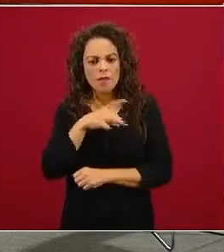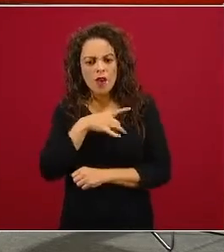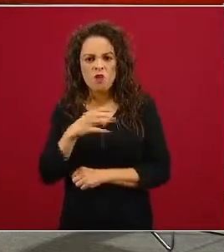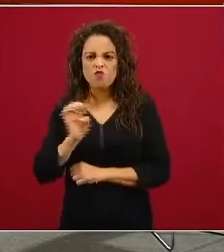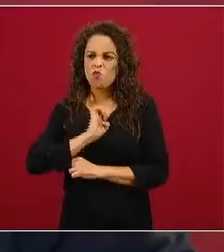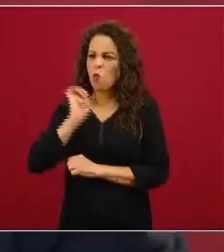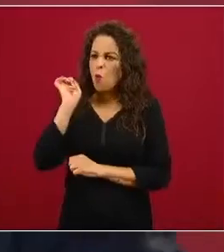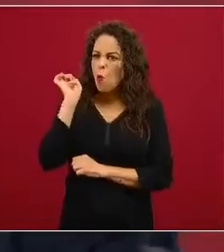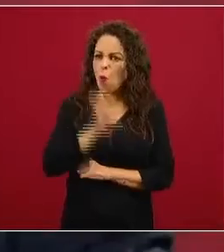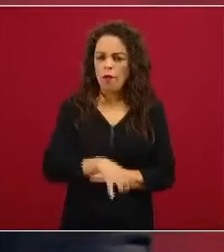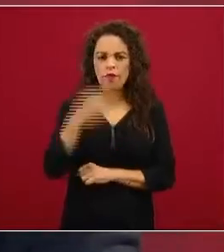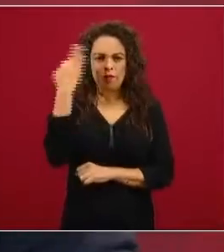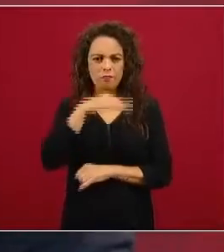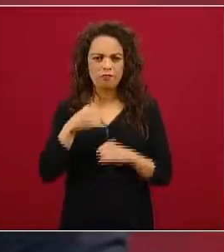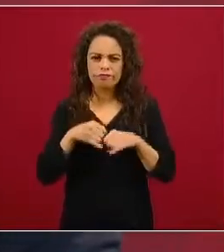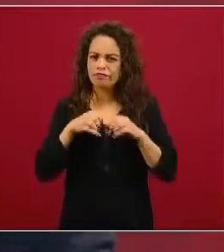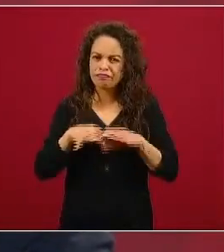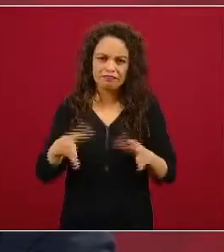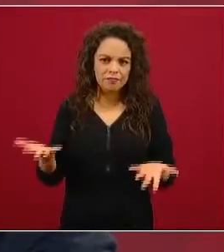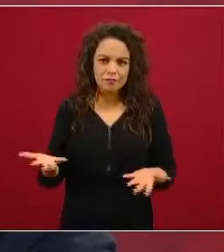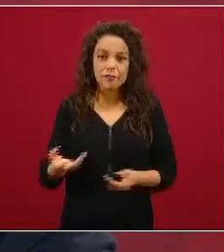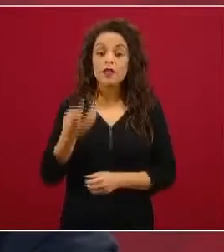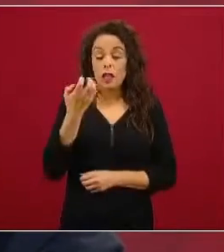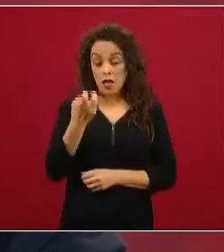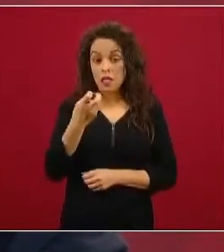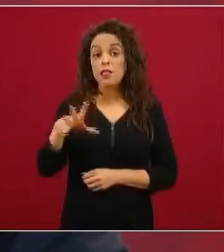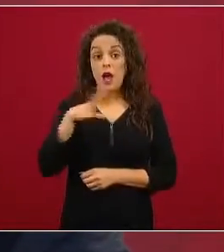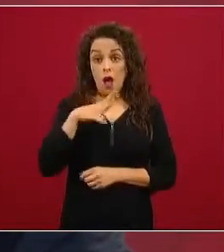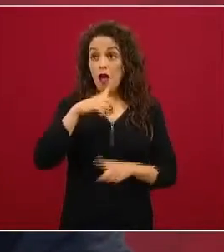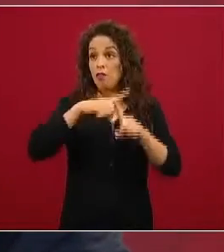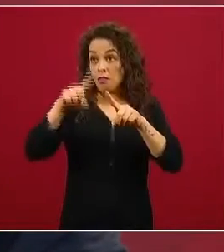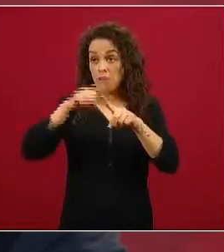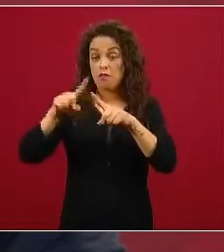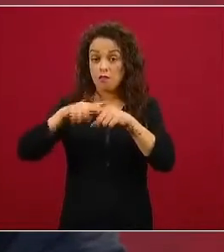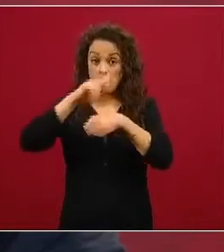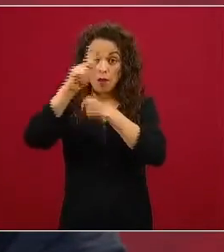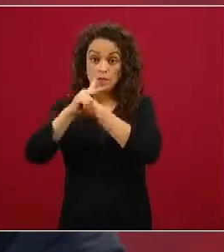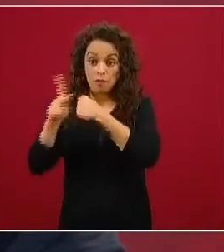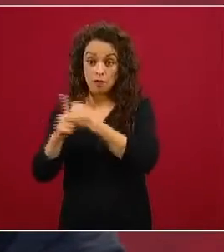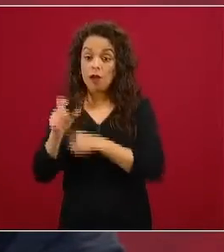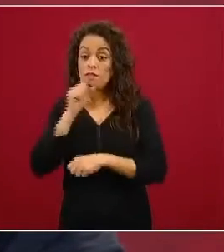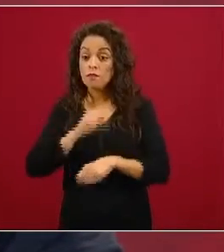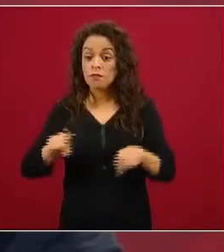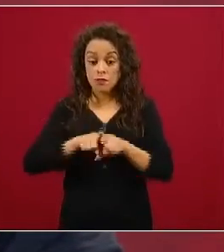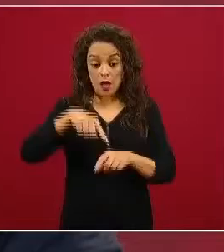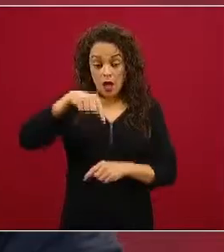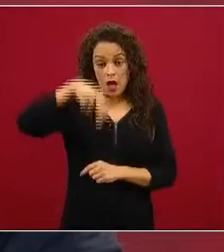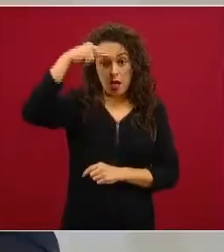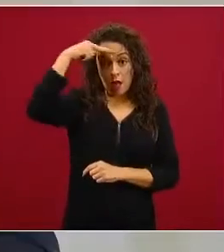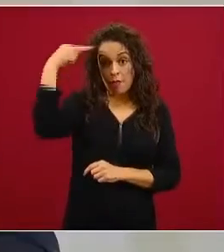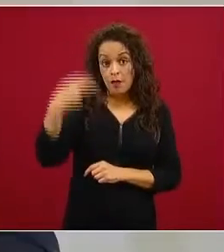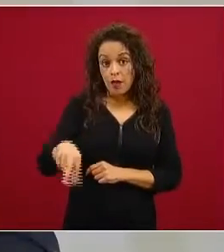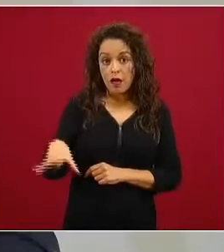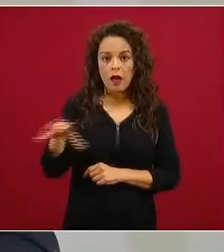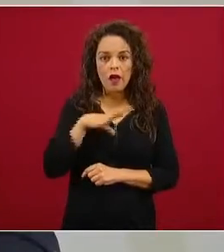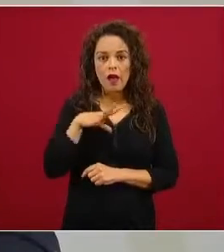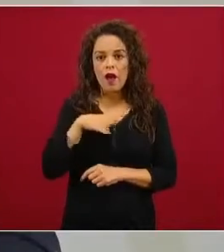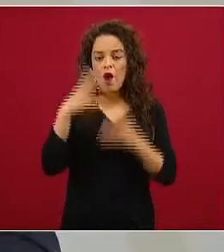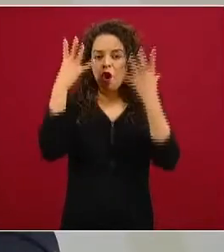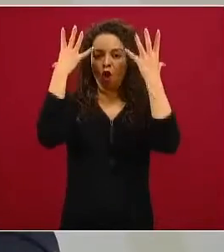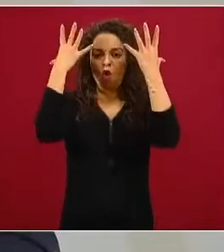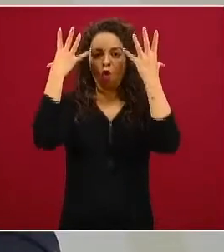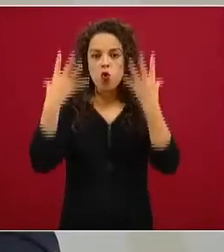informaciones falsas. Como dijo el secretario general de Naciones Unidas, Antonio Gutiérrez, no podemos ceder